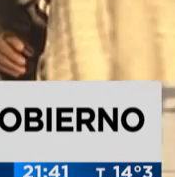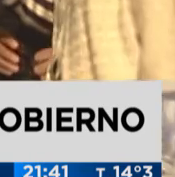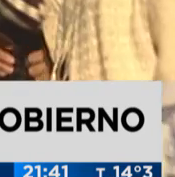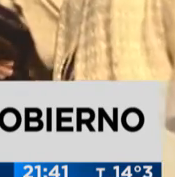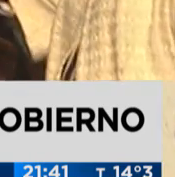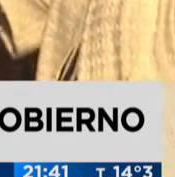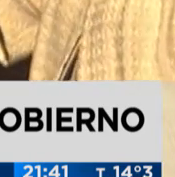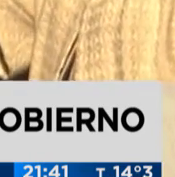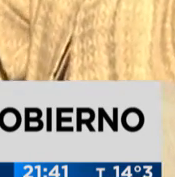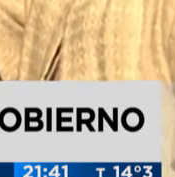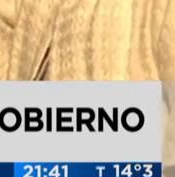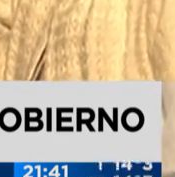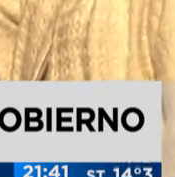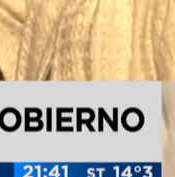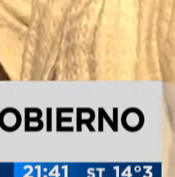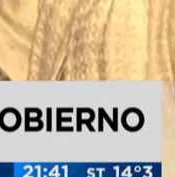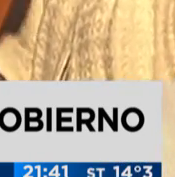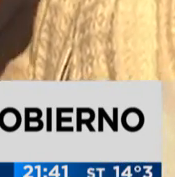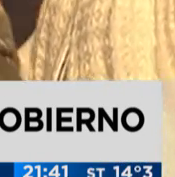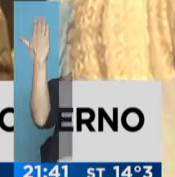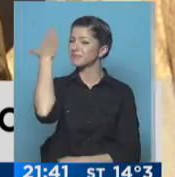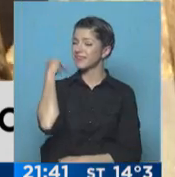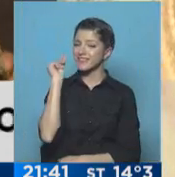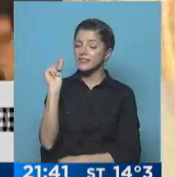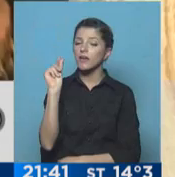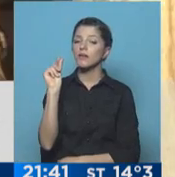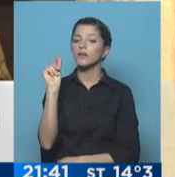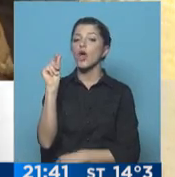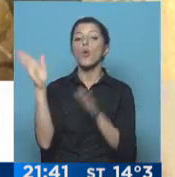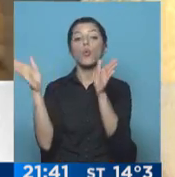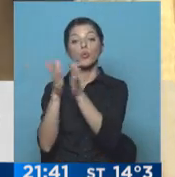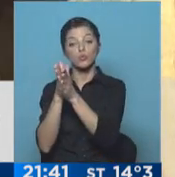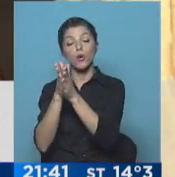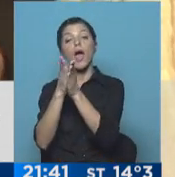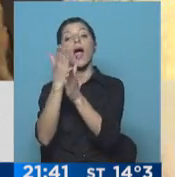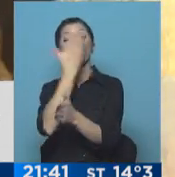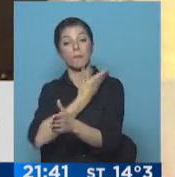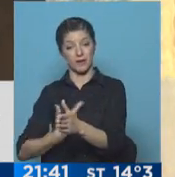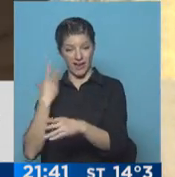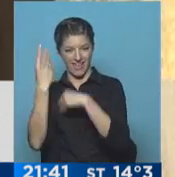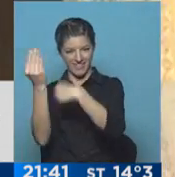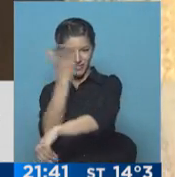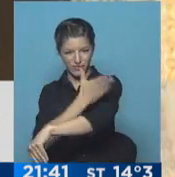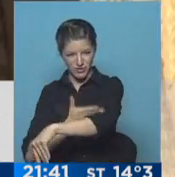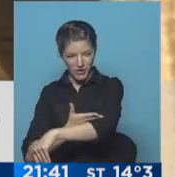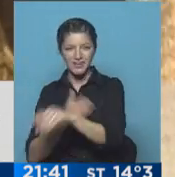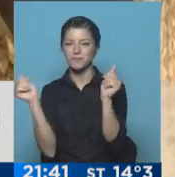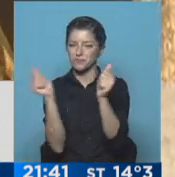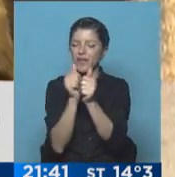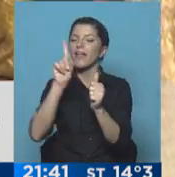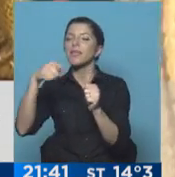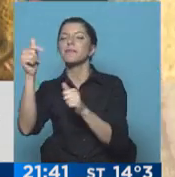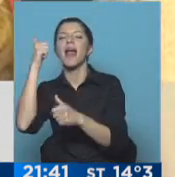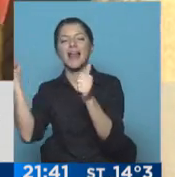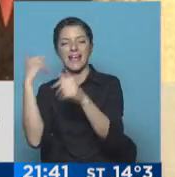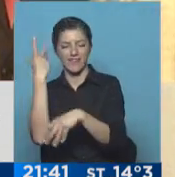Bueno, allí está la presidenta Cristina Fernández, recién se la veía junto al gobernador y candidato presidencial Daniel Scioli, también estaba junto al candidato a